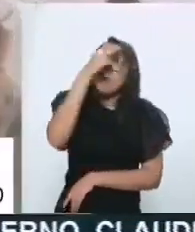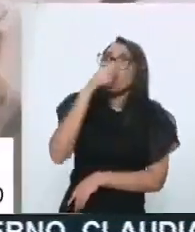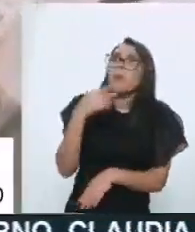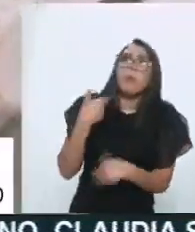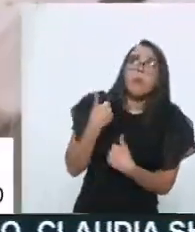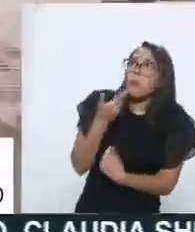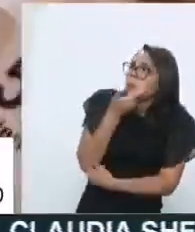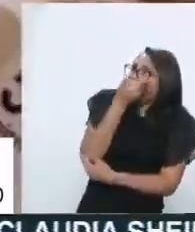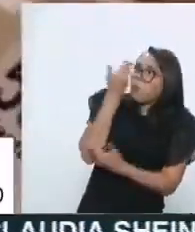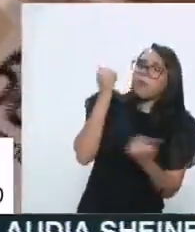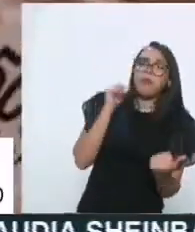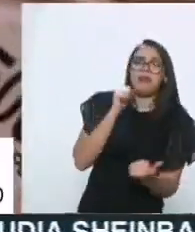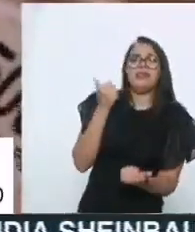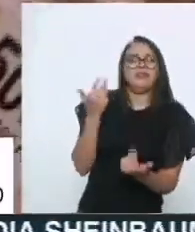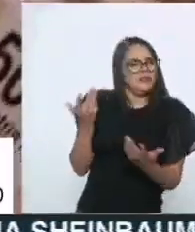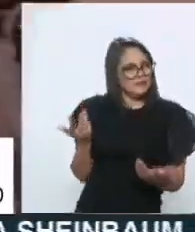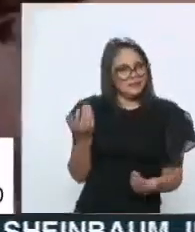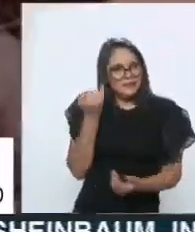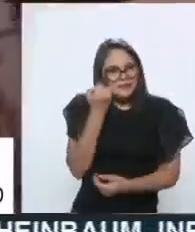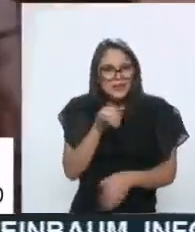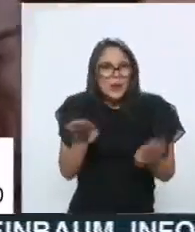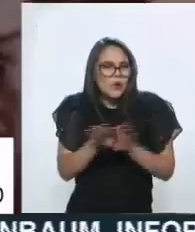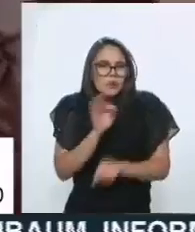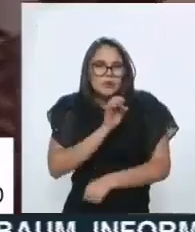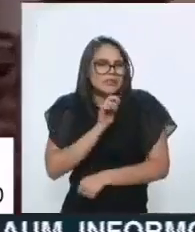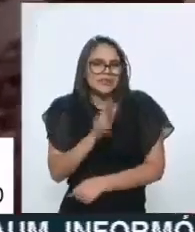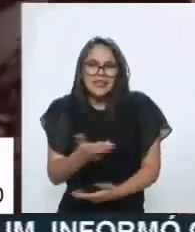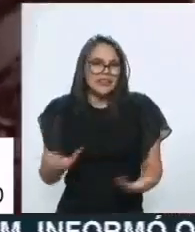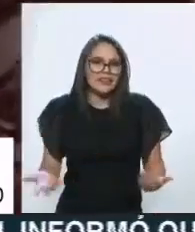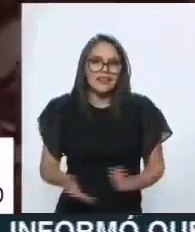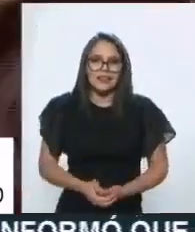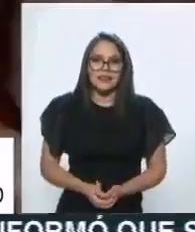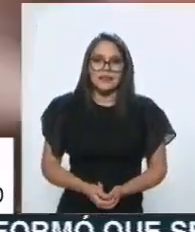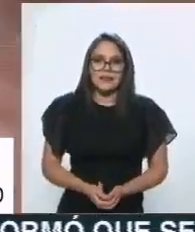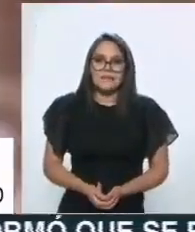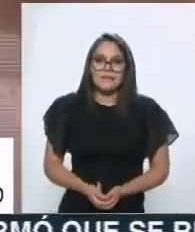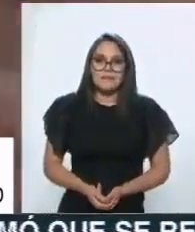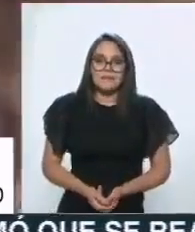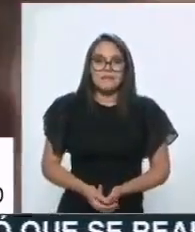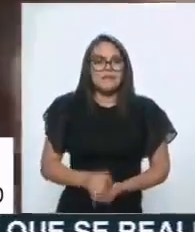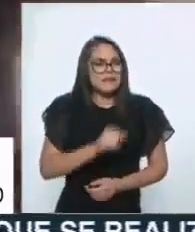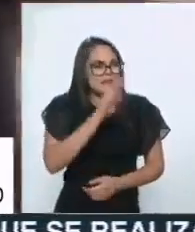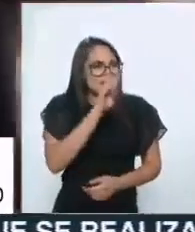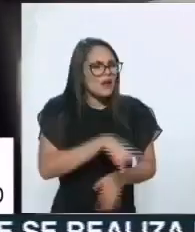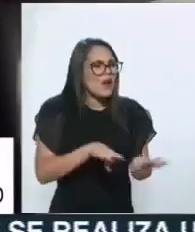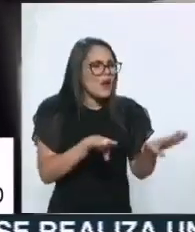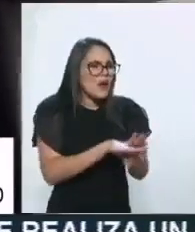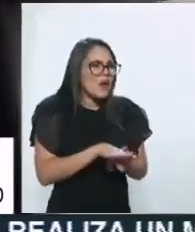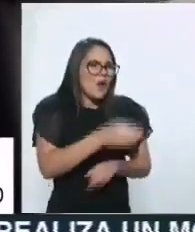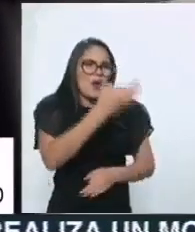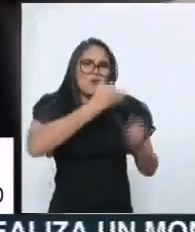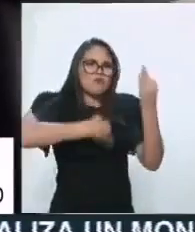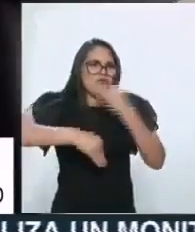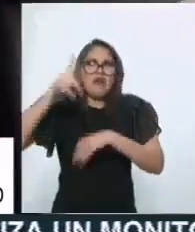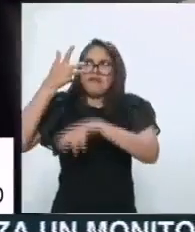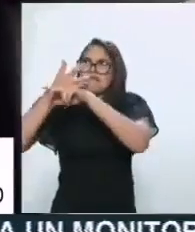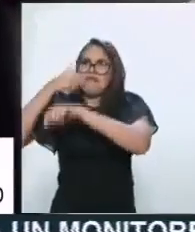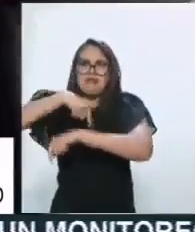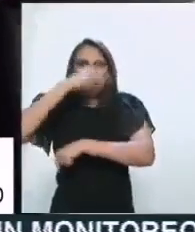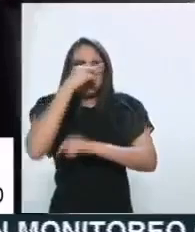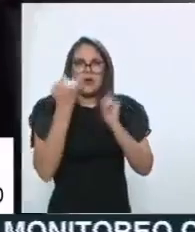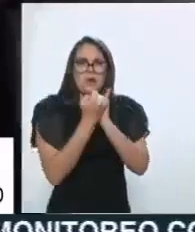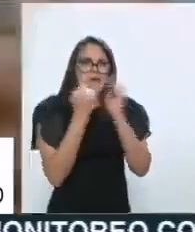salen raspados, Javier Schutte, muchísimas personas. ¿Qué sigue ahora? Ya presentaron esta evidencia ante la Fiscalía General